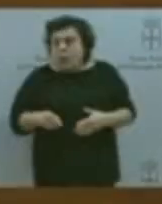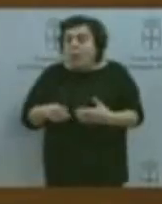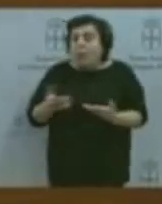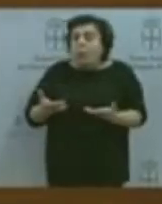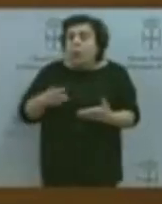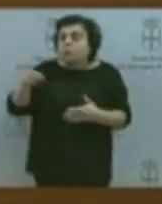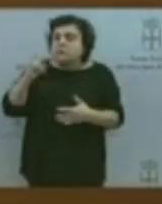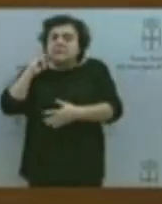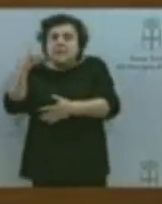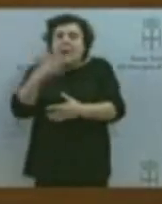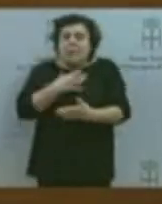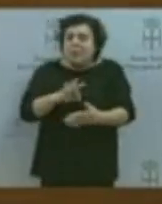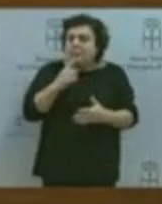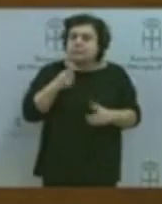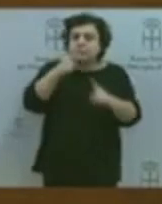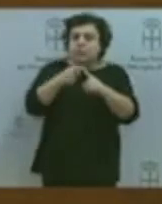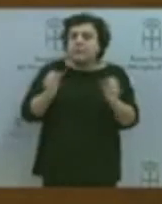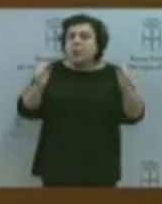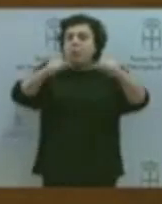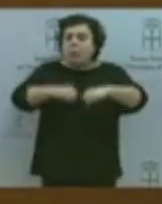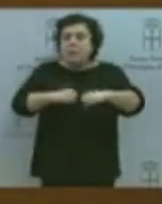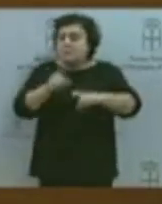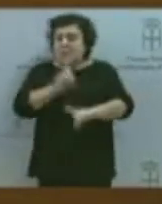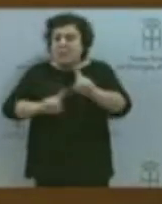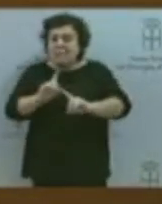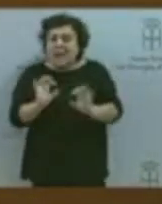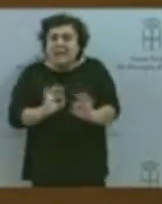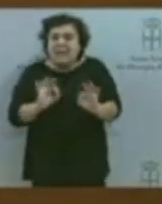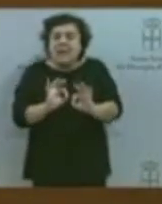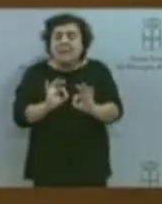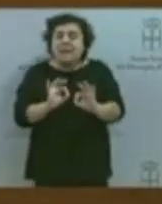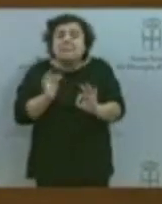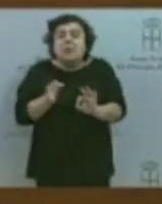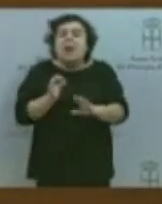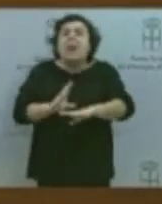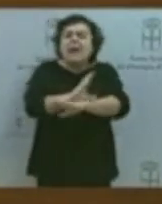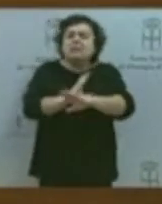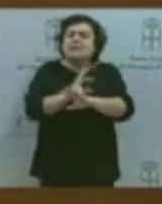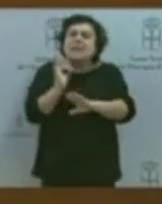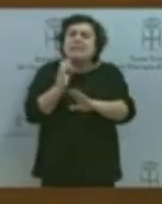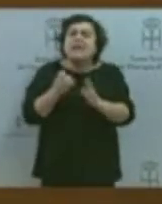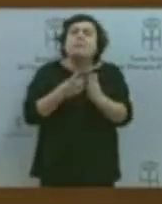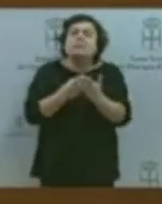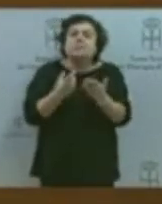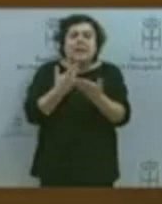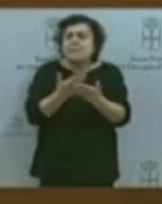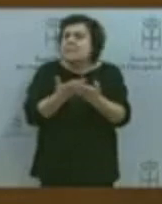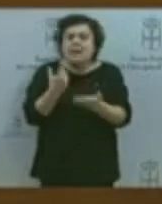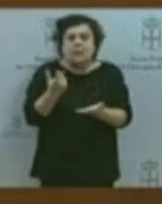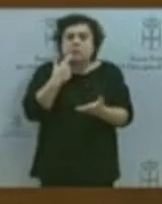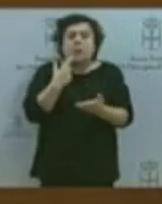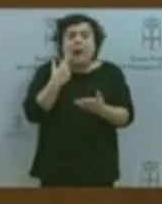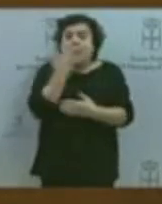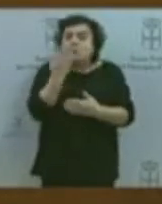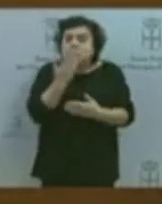problema, pero desde luego la consejería tiene que garantizar que los centros educativos, inclusive aquellos de 0-3 que dependan de la